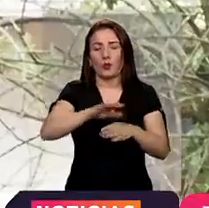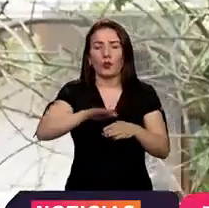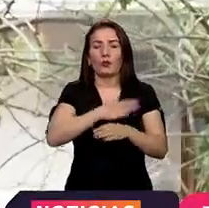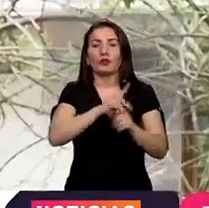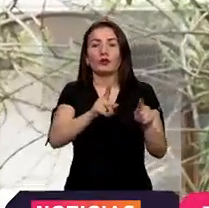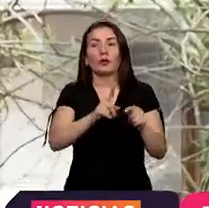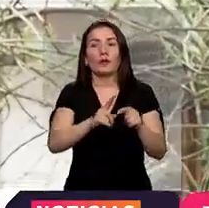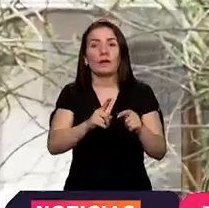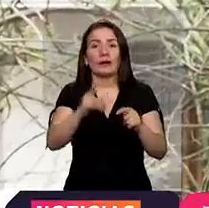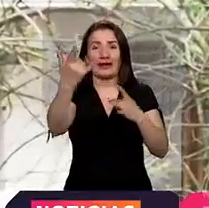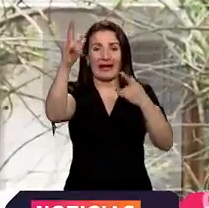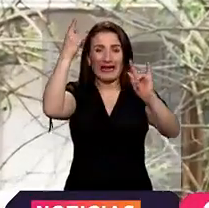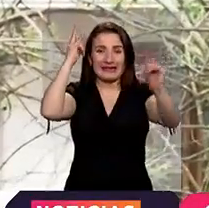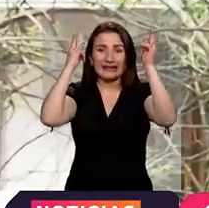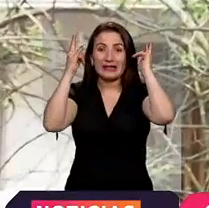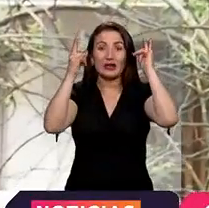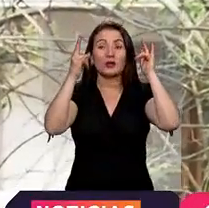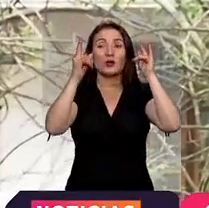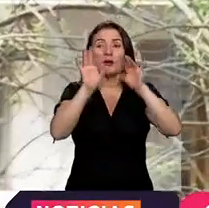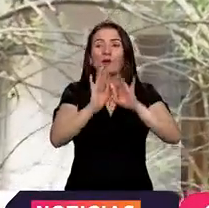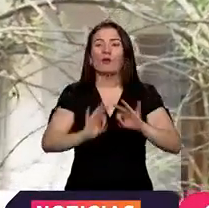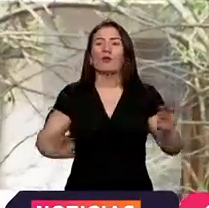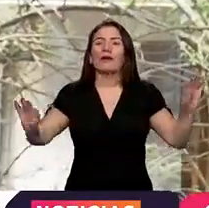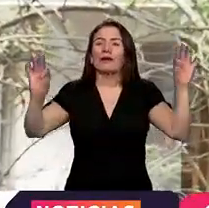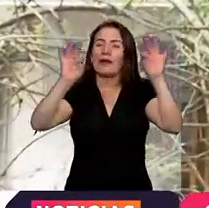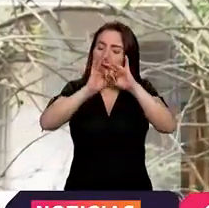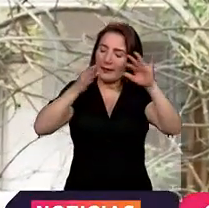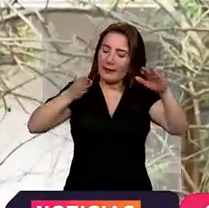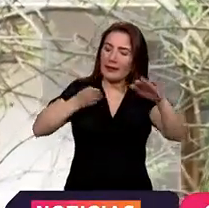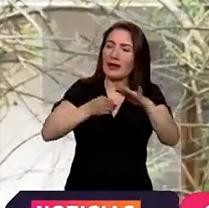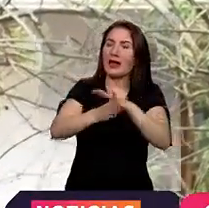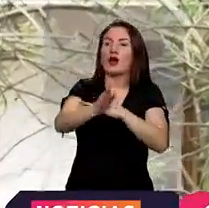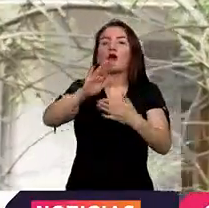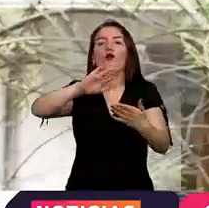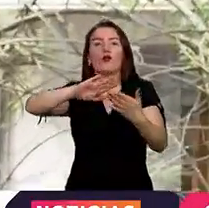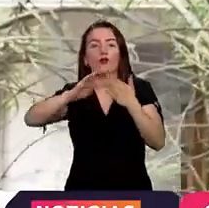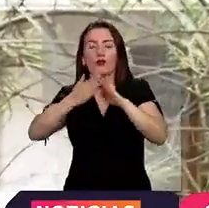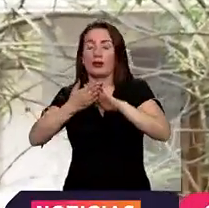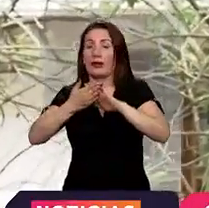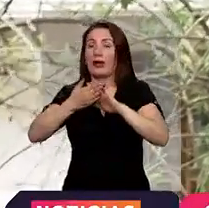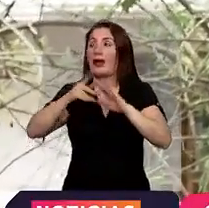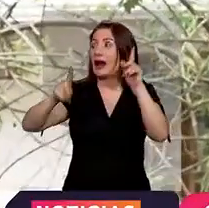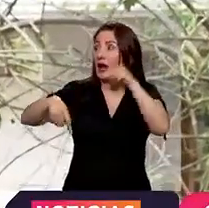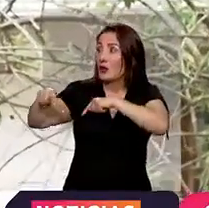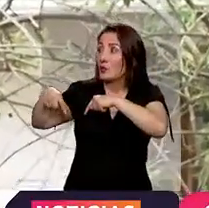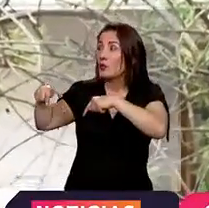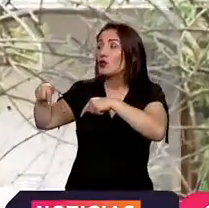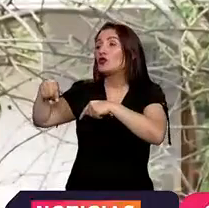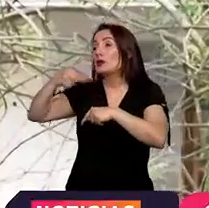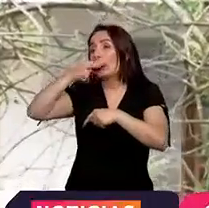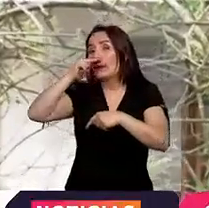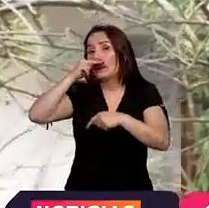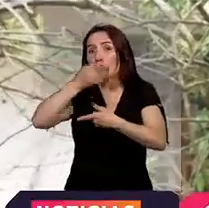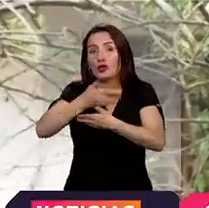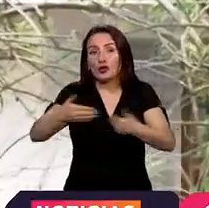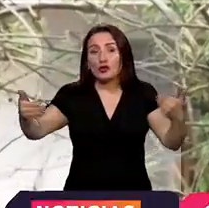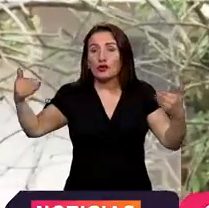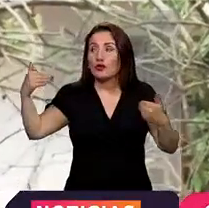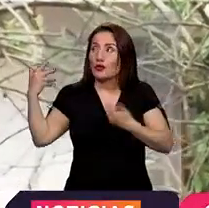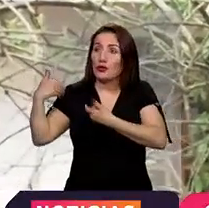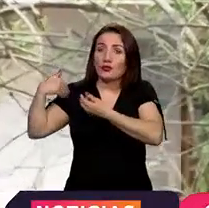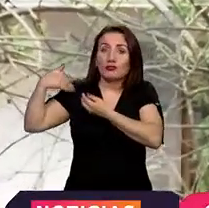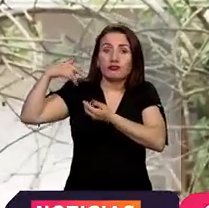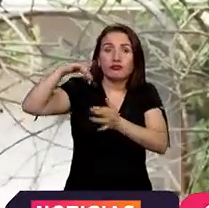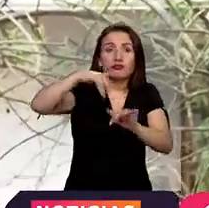El castillo es un espacio muy importante para que esas comunidades migrantes que habitan en la localidad y en el barrio se encuentren